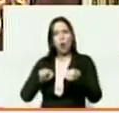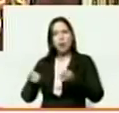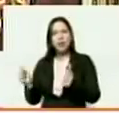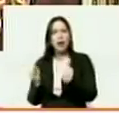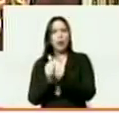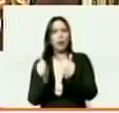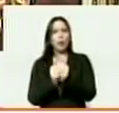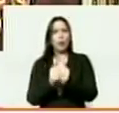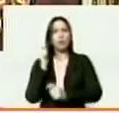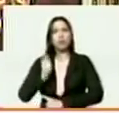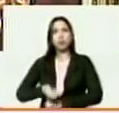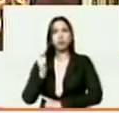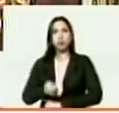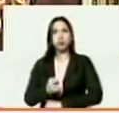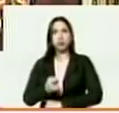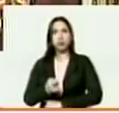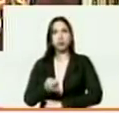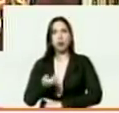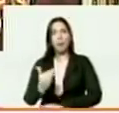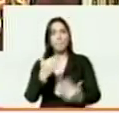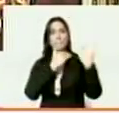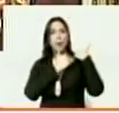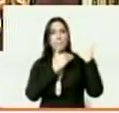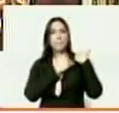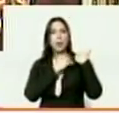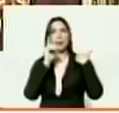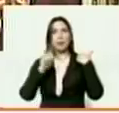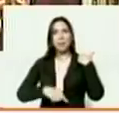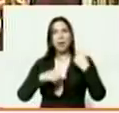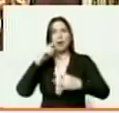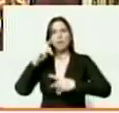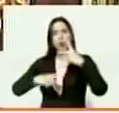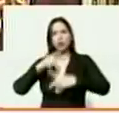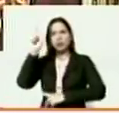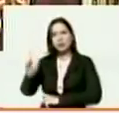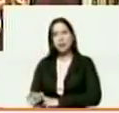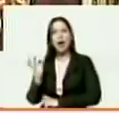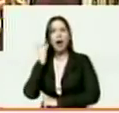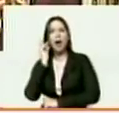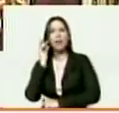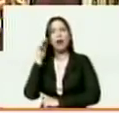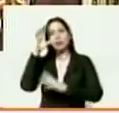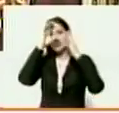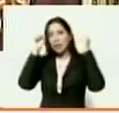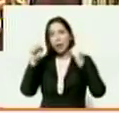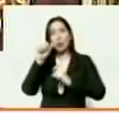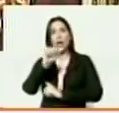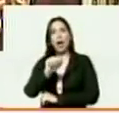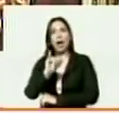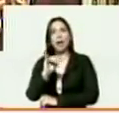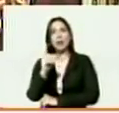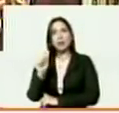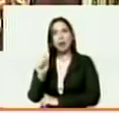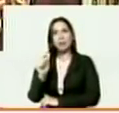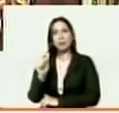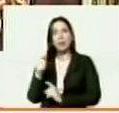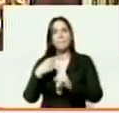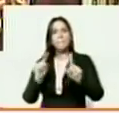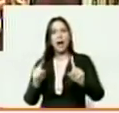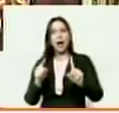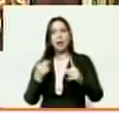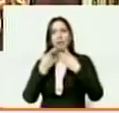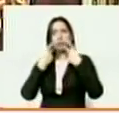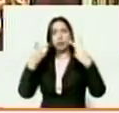el tribunal que lleva la causa y con la procesada, senadora Aida Merlano, para que los medios de